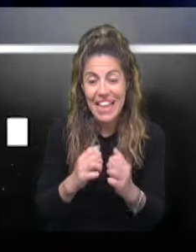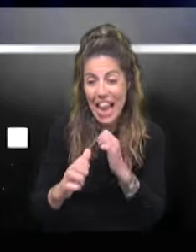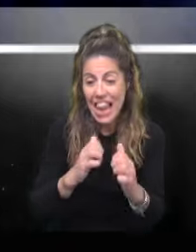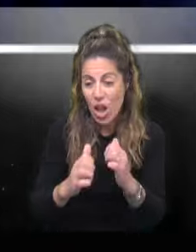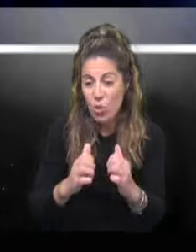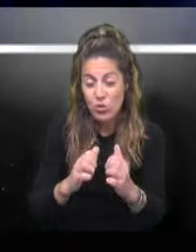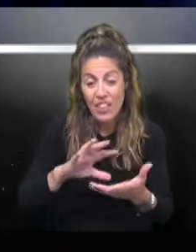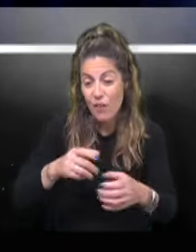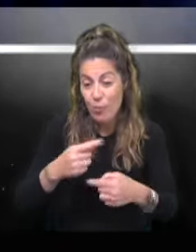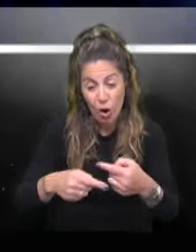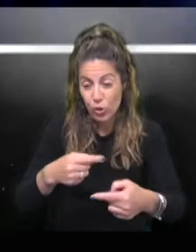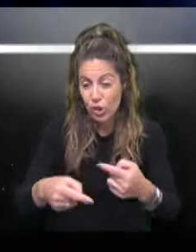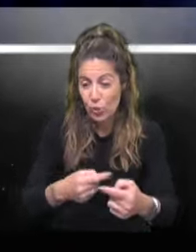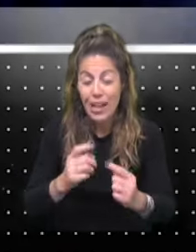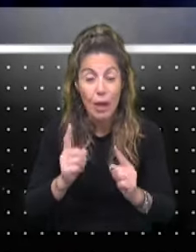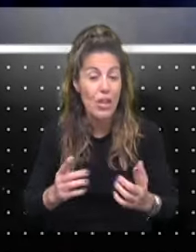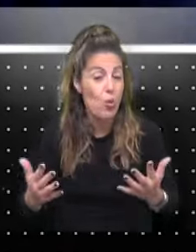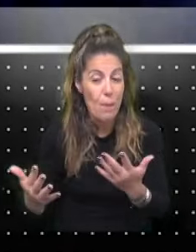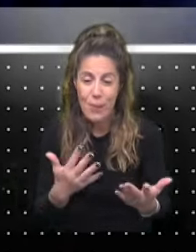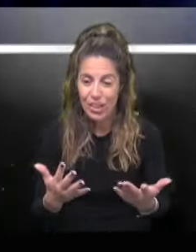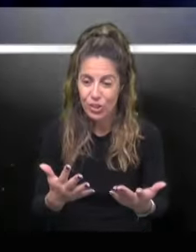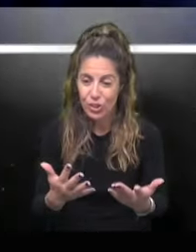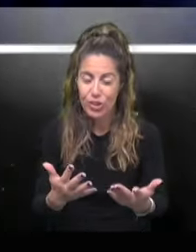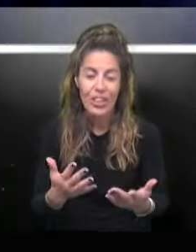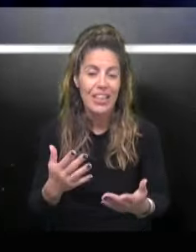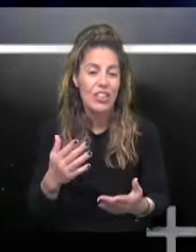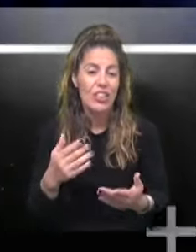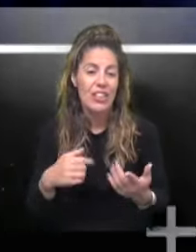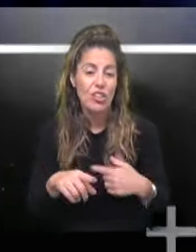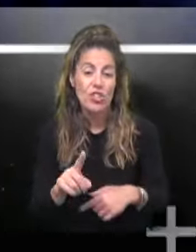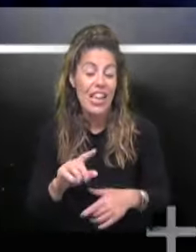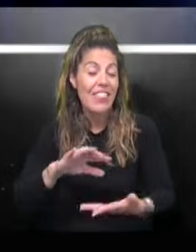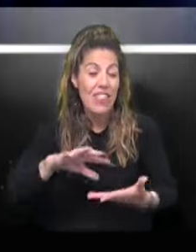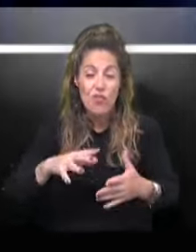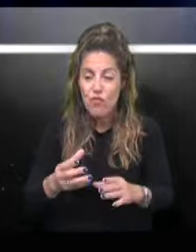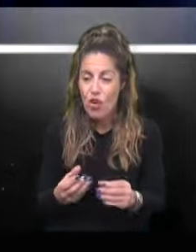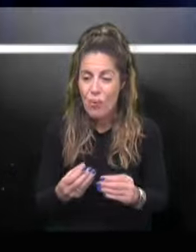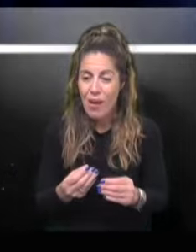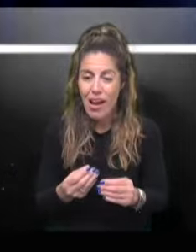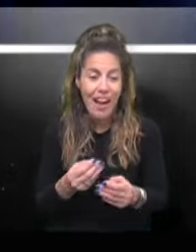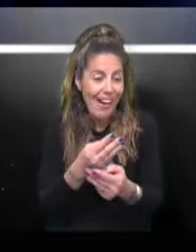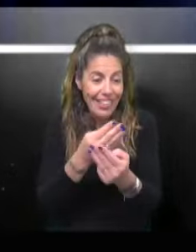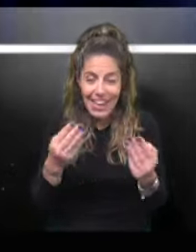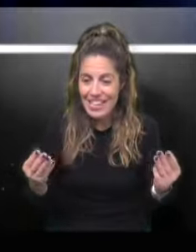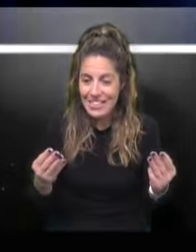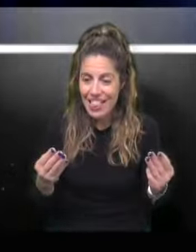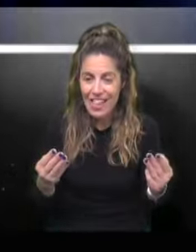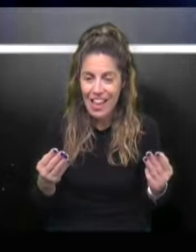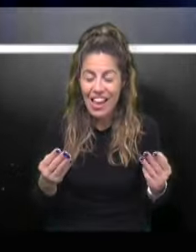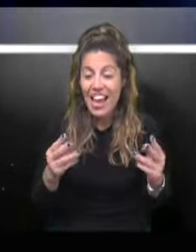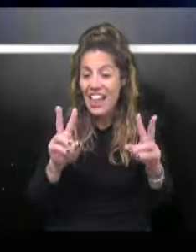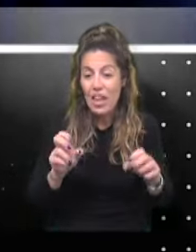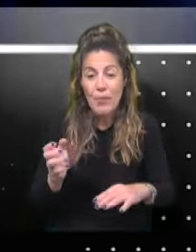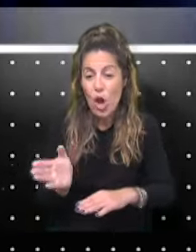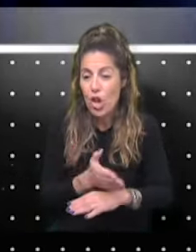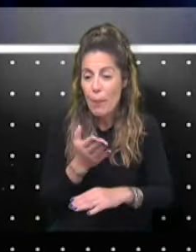manera intensiva También tienen un impacto es decir que este de manera este generalizada en términos de las producciones